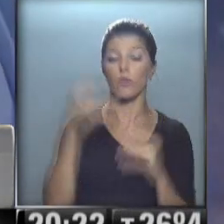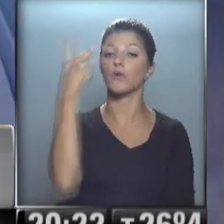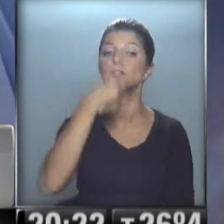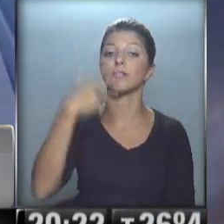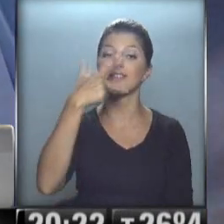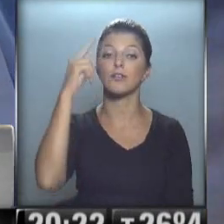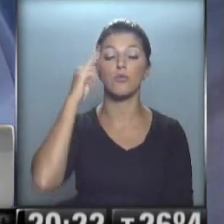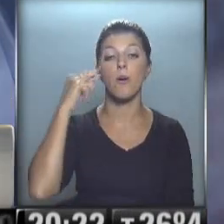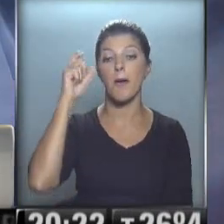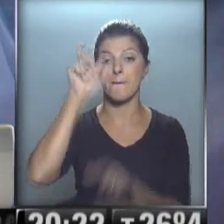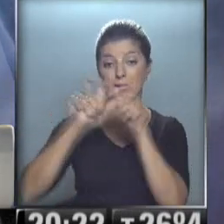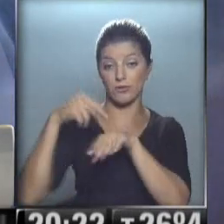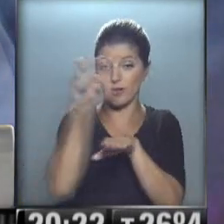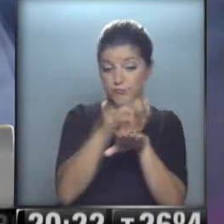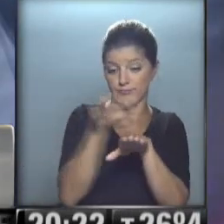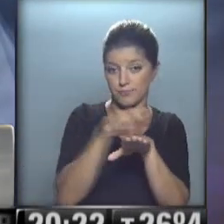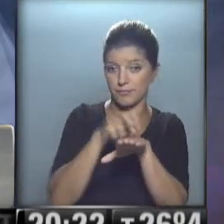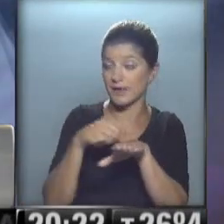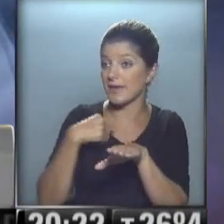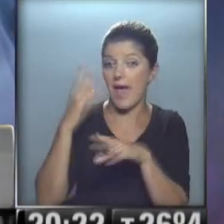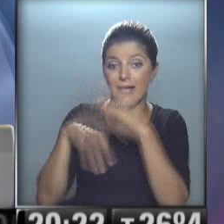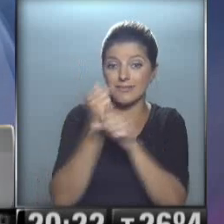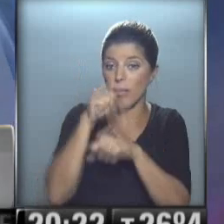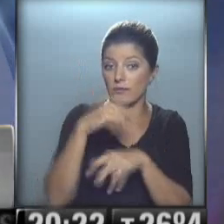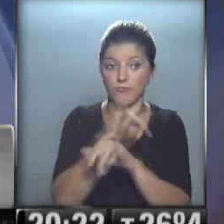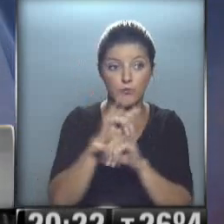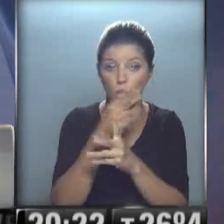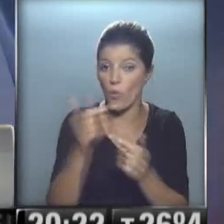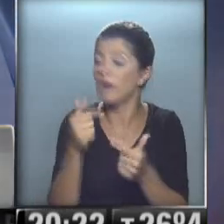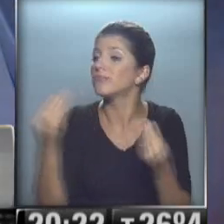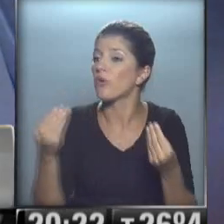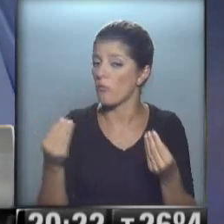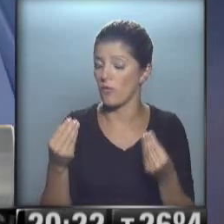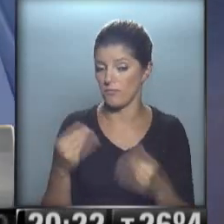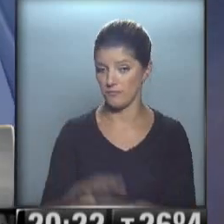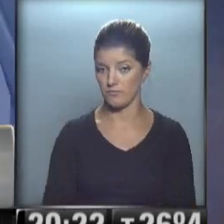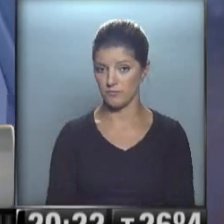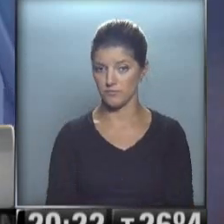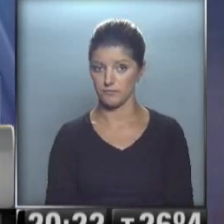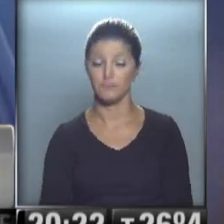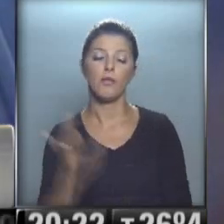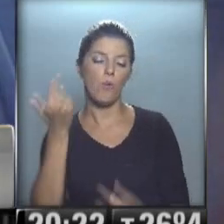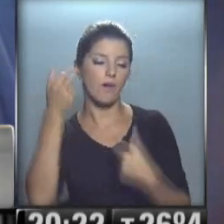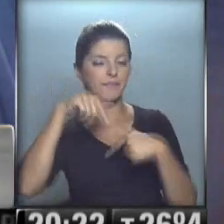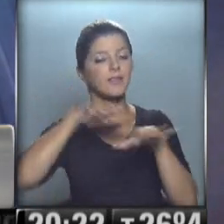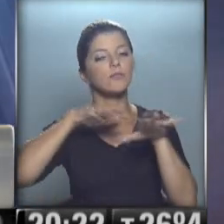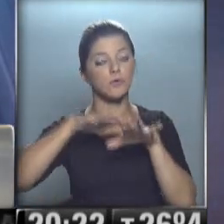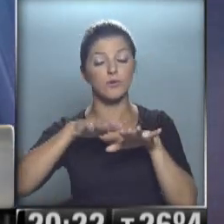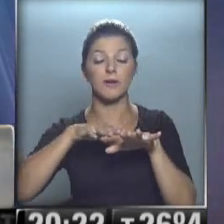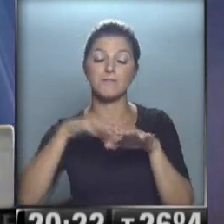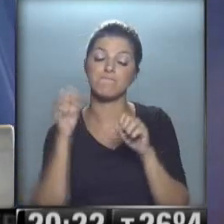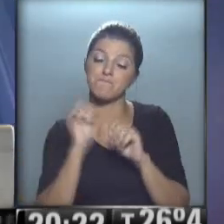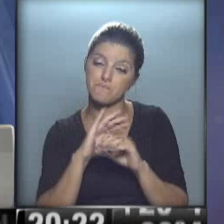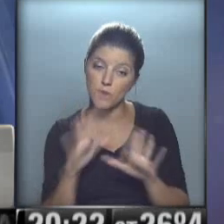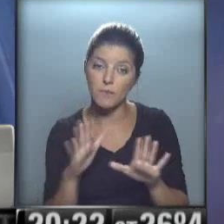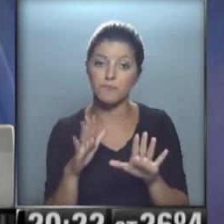pasajeros a bordo y que no se sabe nada. ¿Cómo puede ser que haya desaparecido así, Diego? Mirá, en este tipo de casos, lamentablemente, y